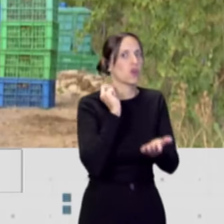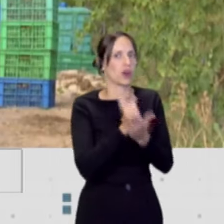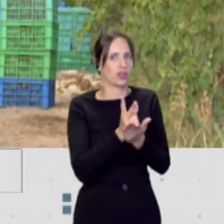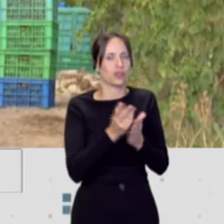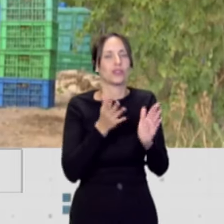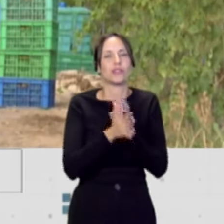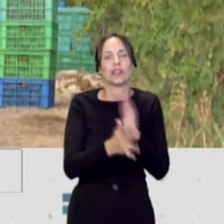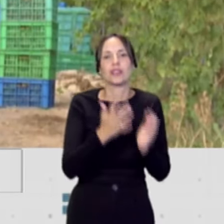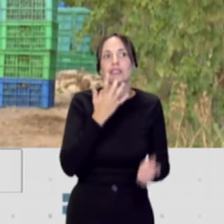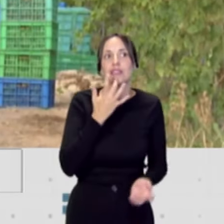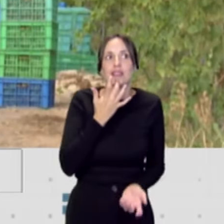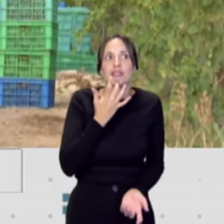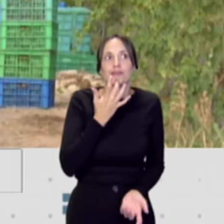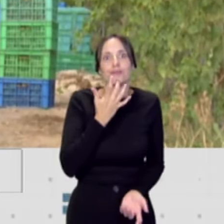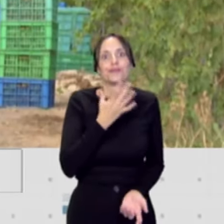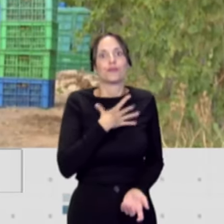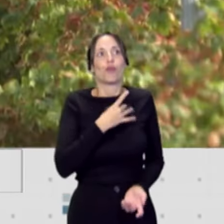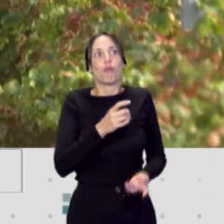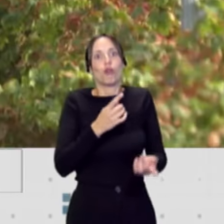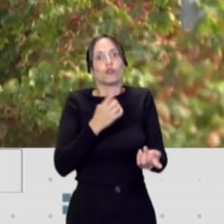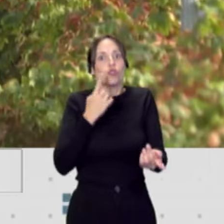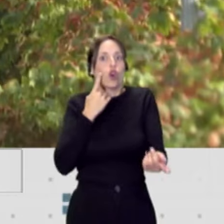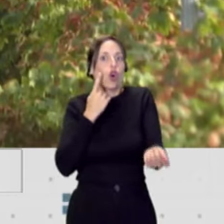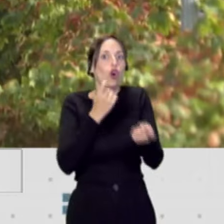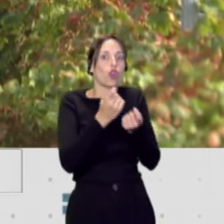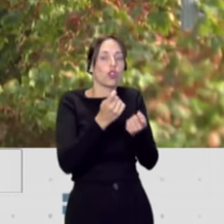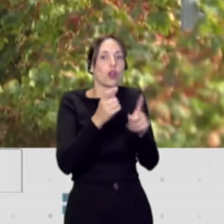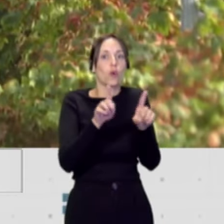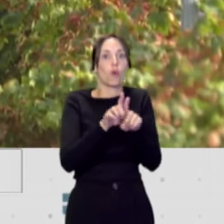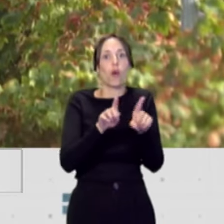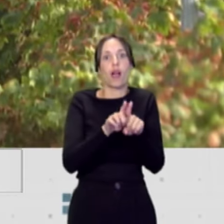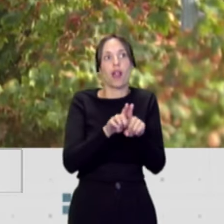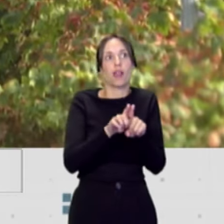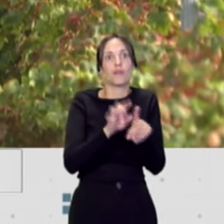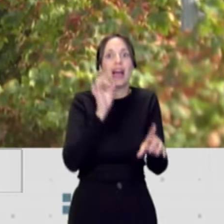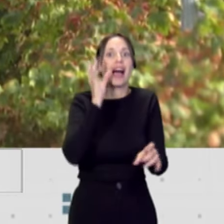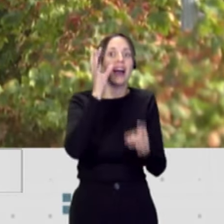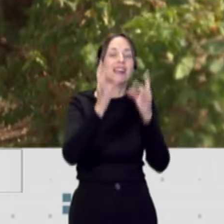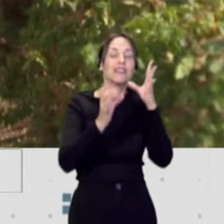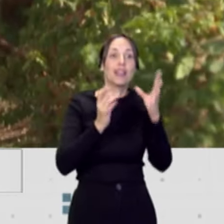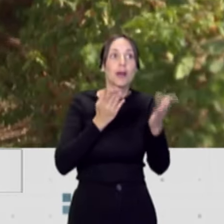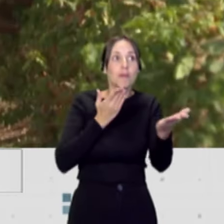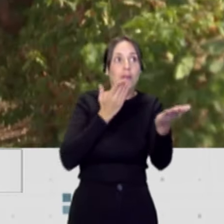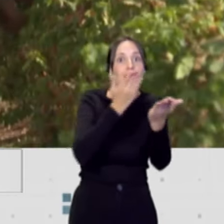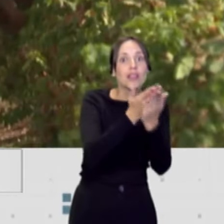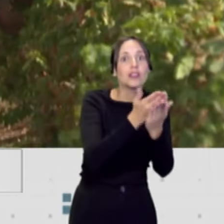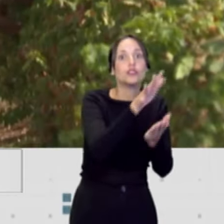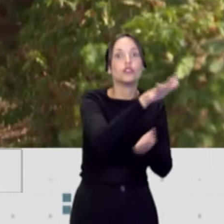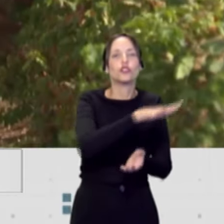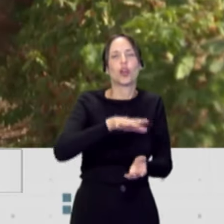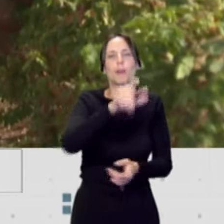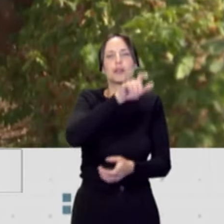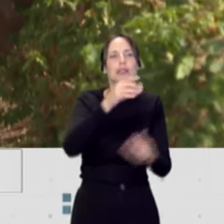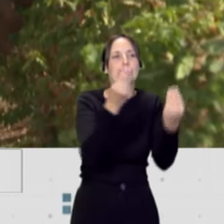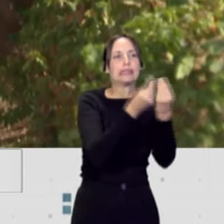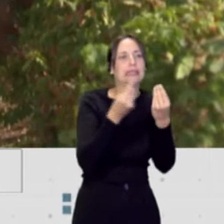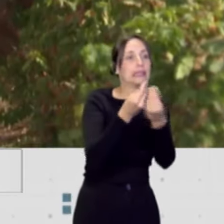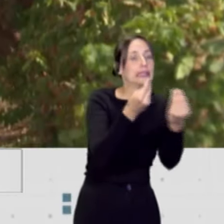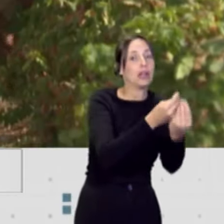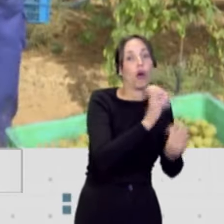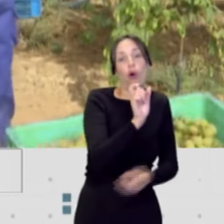regular de la manera que lo estamos solicitando los municipios esta actividad en los municipios más poblados precisamente o en los